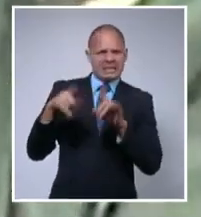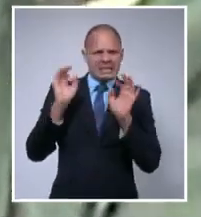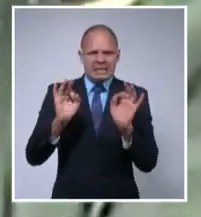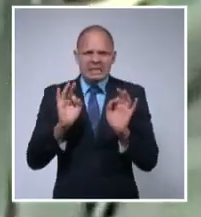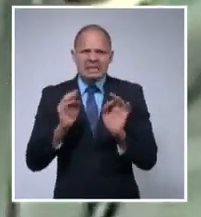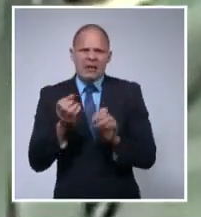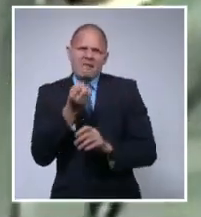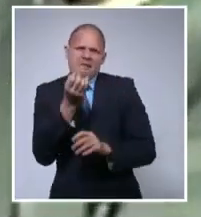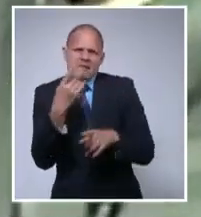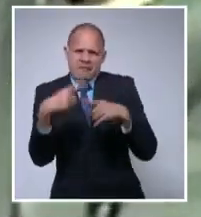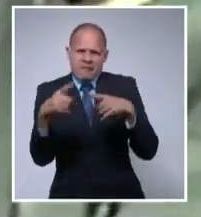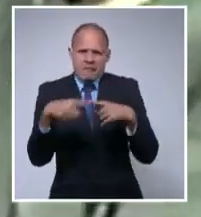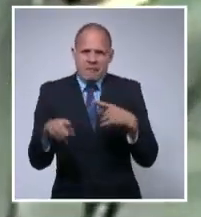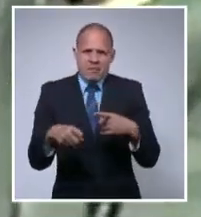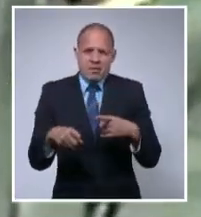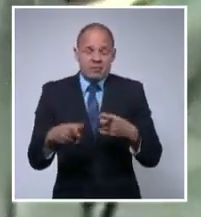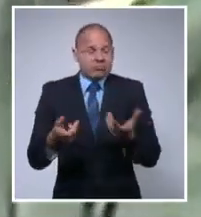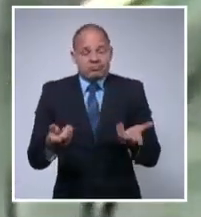sobre el país.